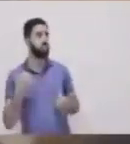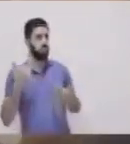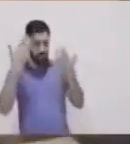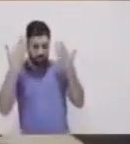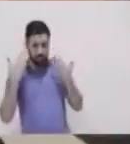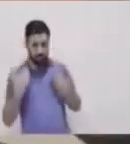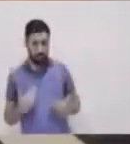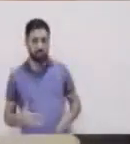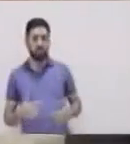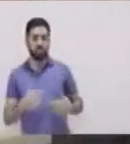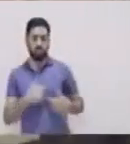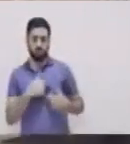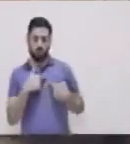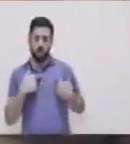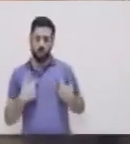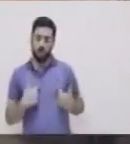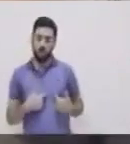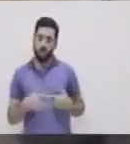está